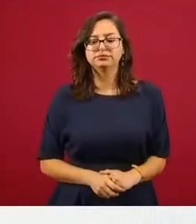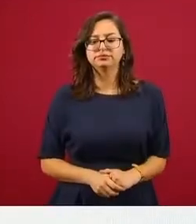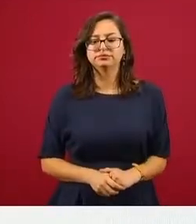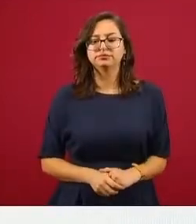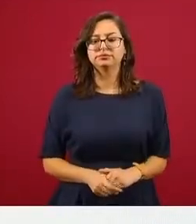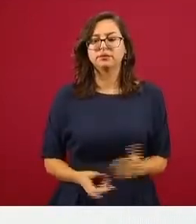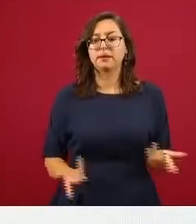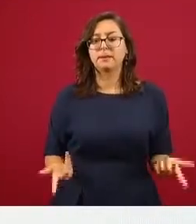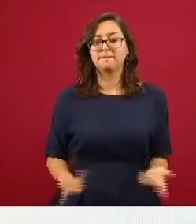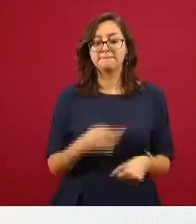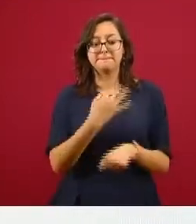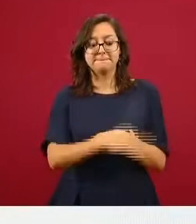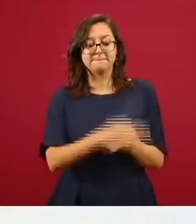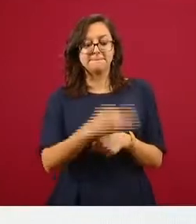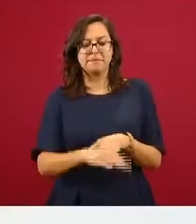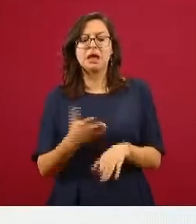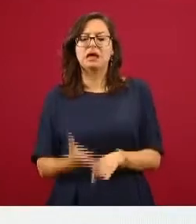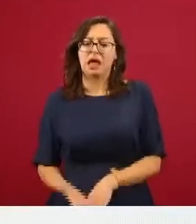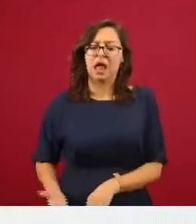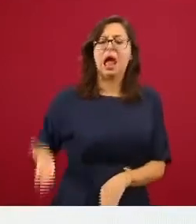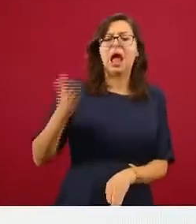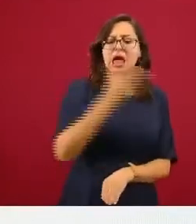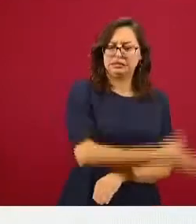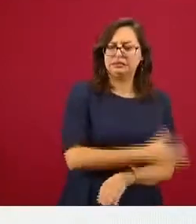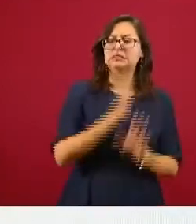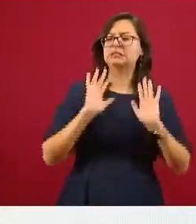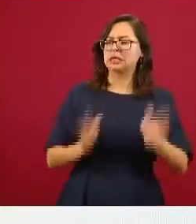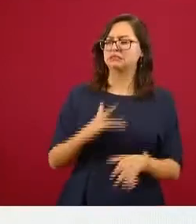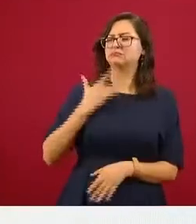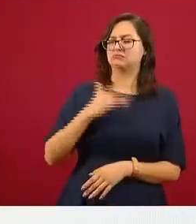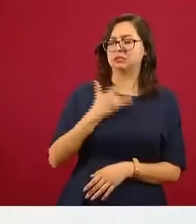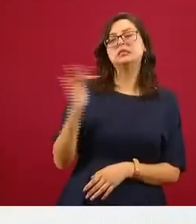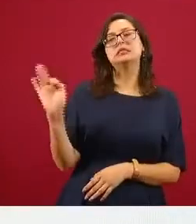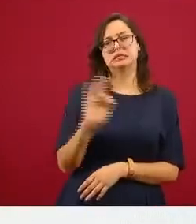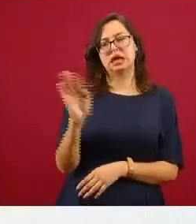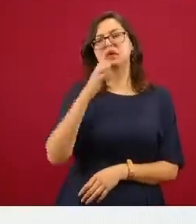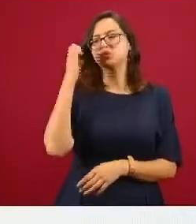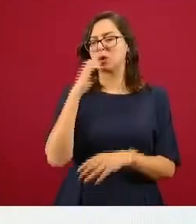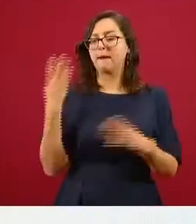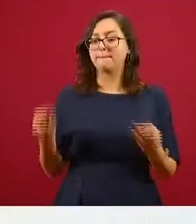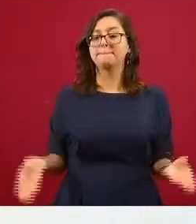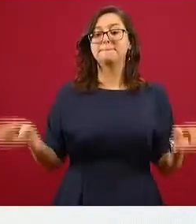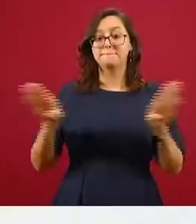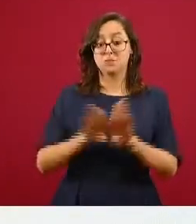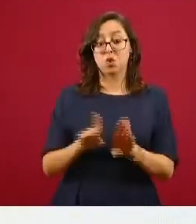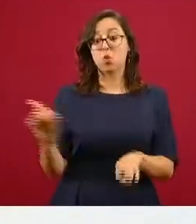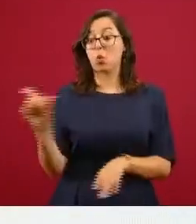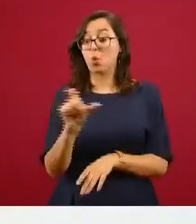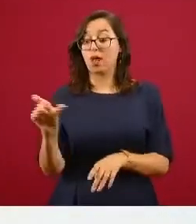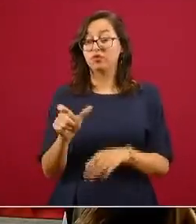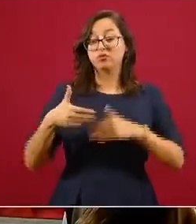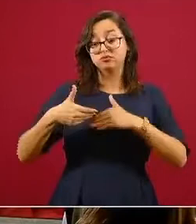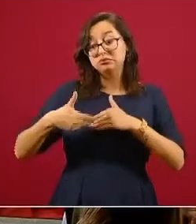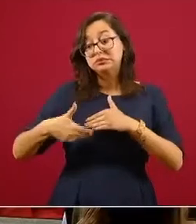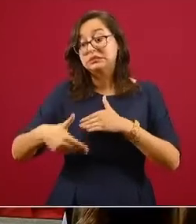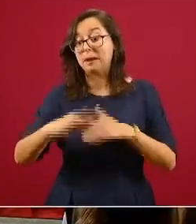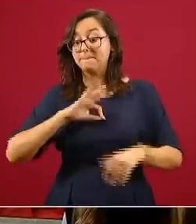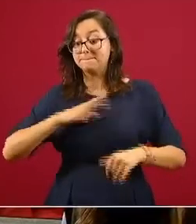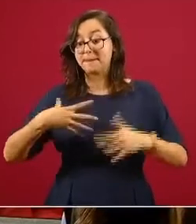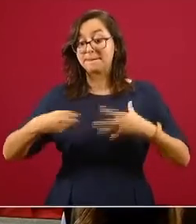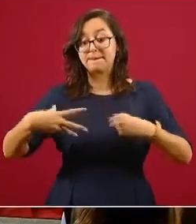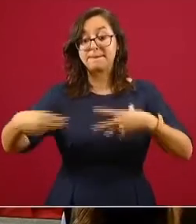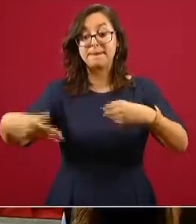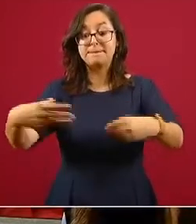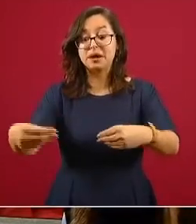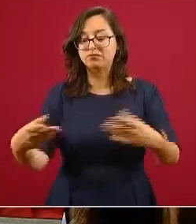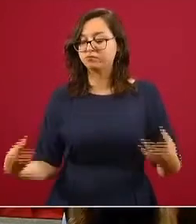Medida que habíamos diseñado desde la fase de preparación y medida que había que implantar en cuanto esto fuera posible. ¿Por